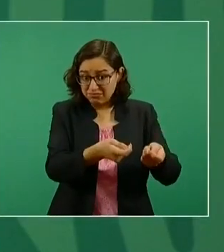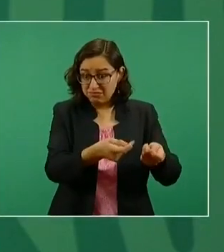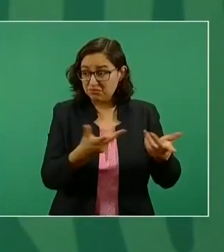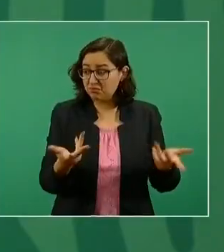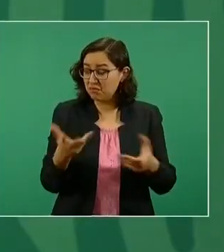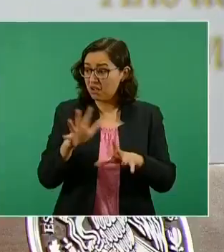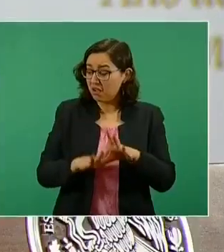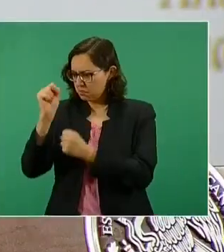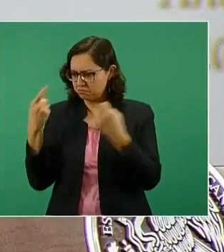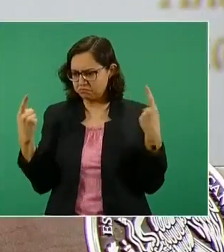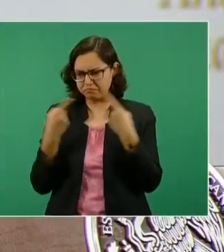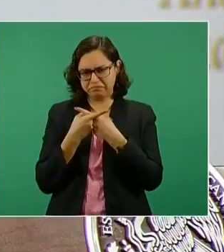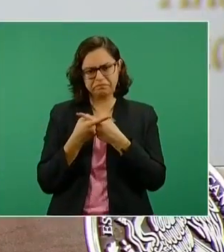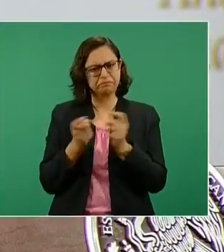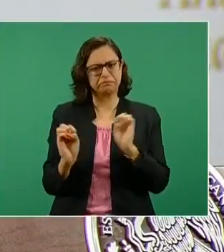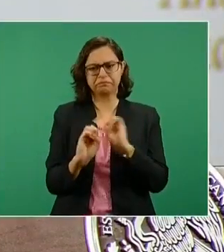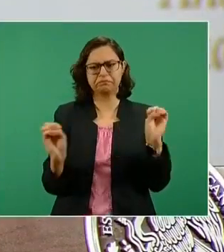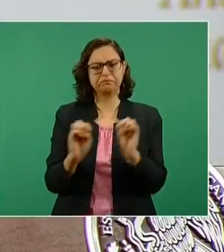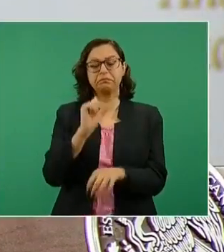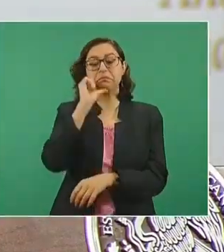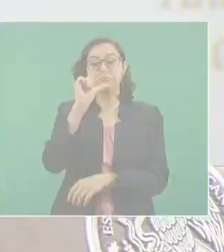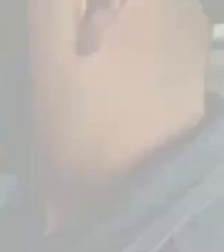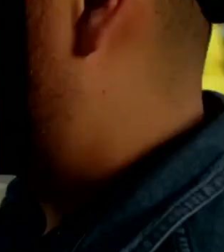graves a los derechos humanos.